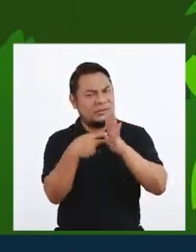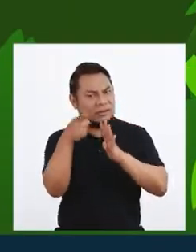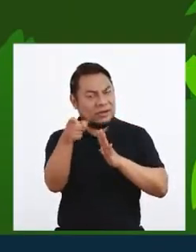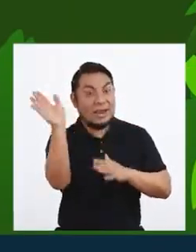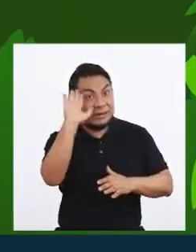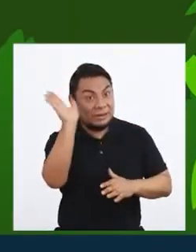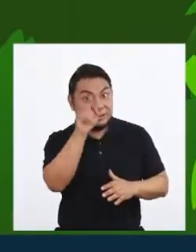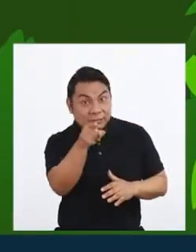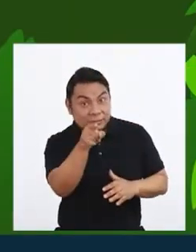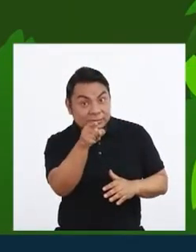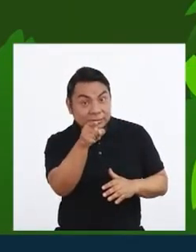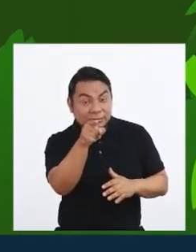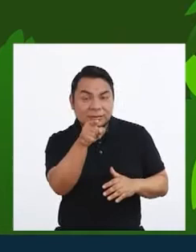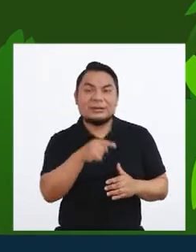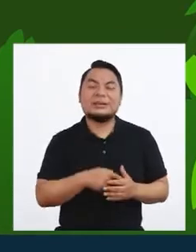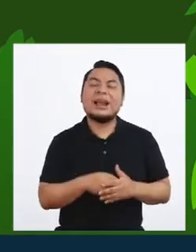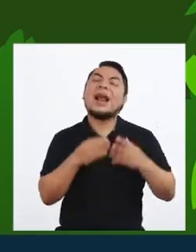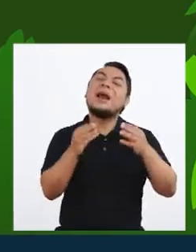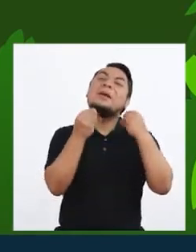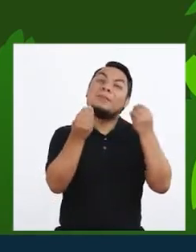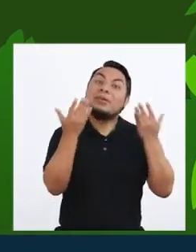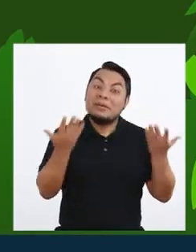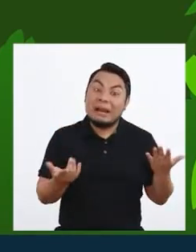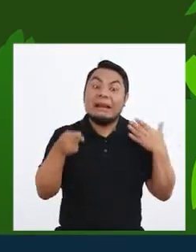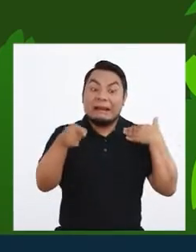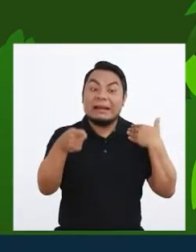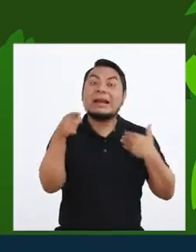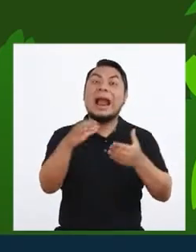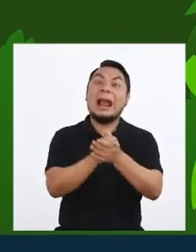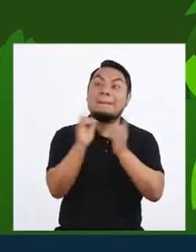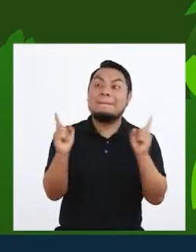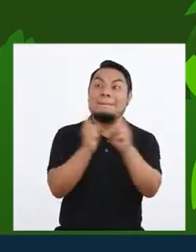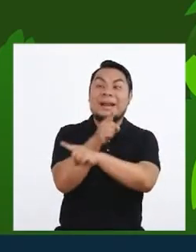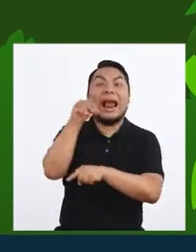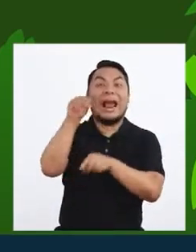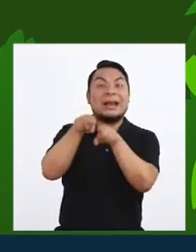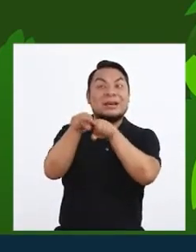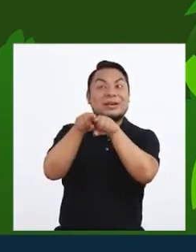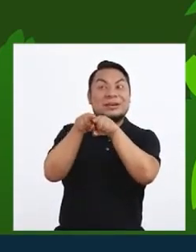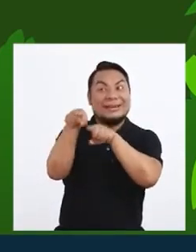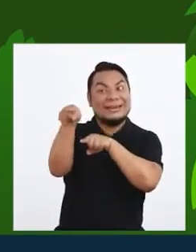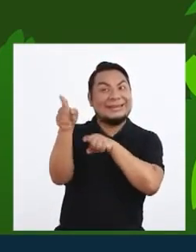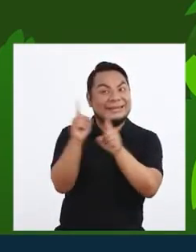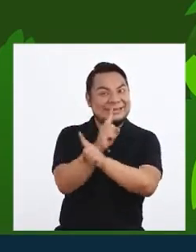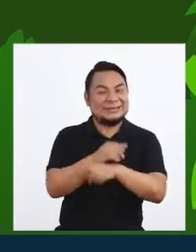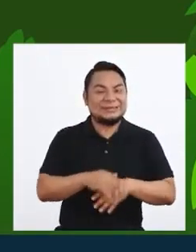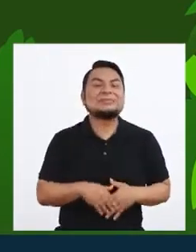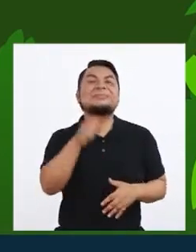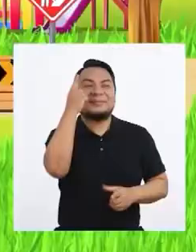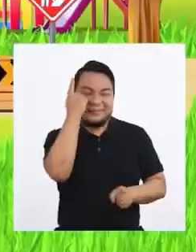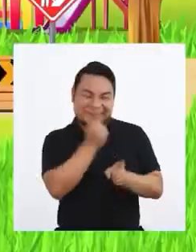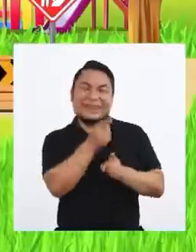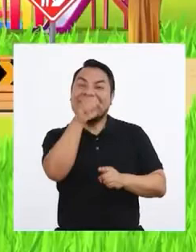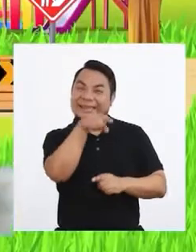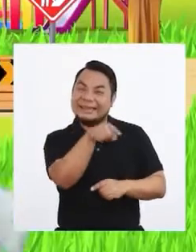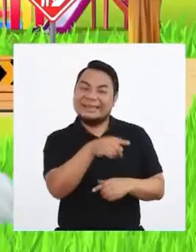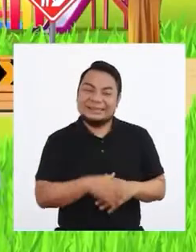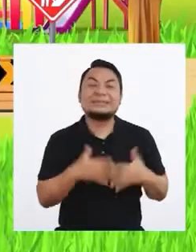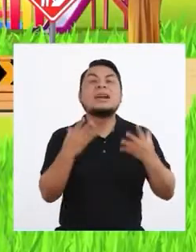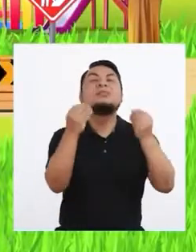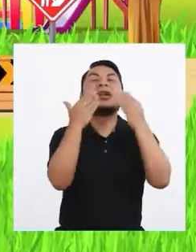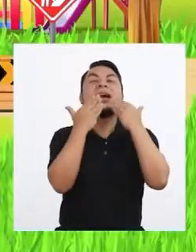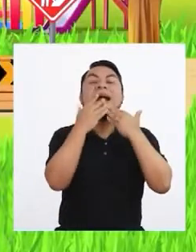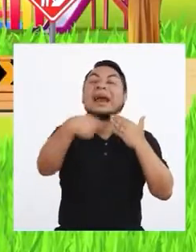¿Significa que te estás despidiendo? ¡Porque es turno de nuestro amigo Calcetín!